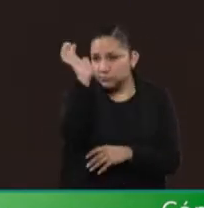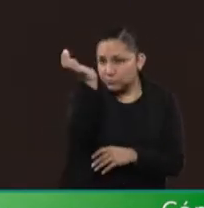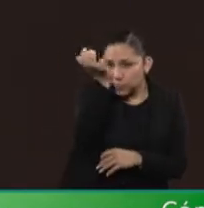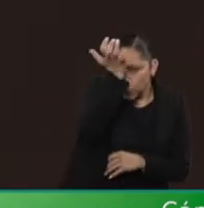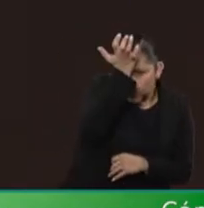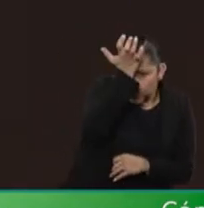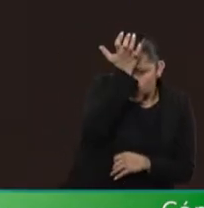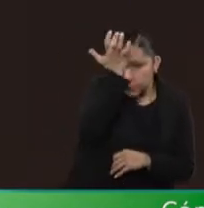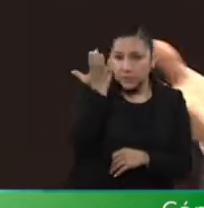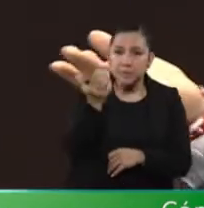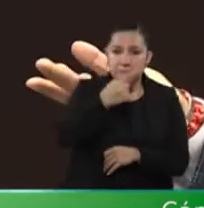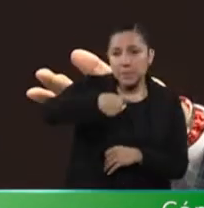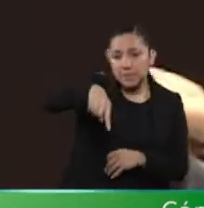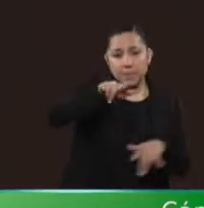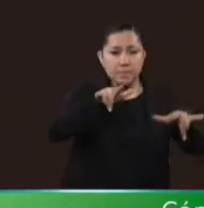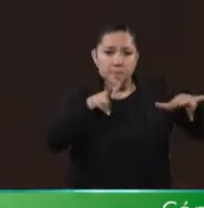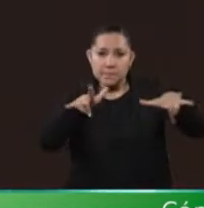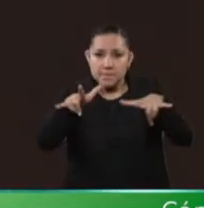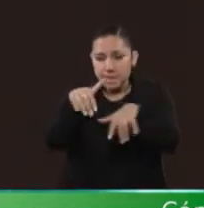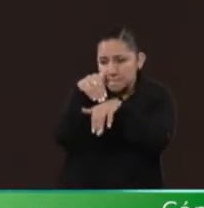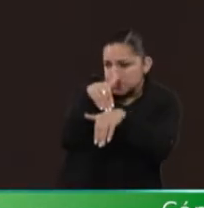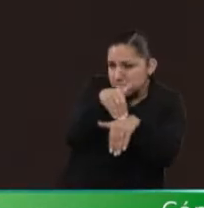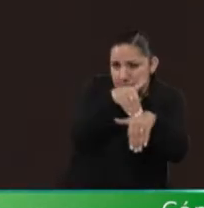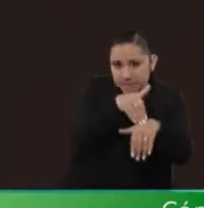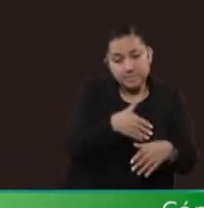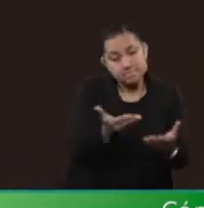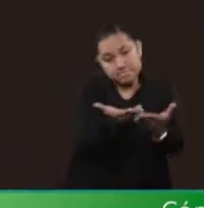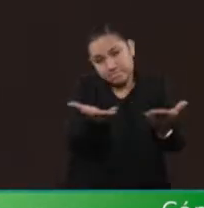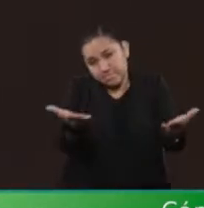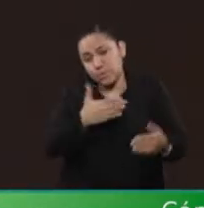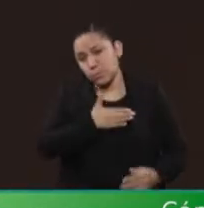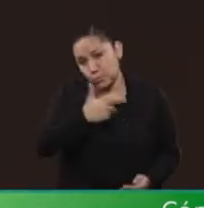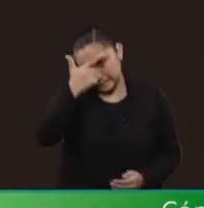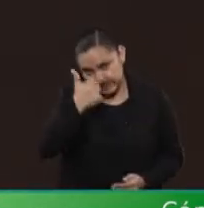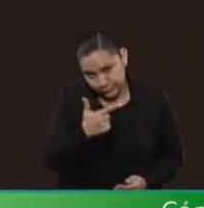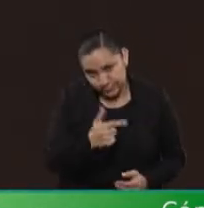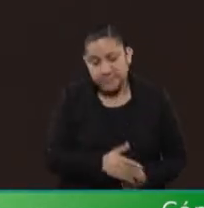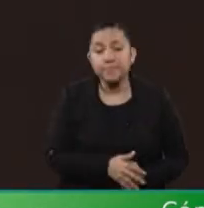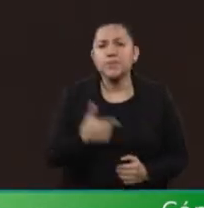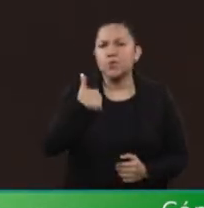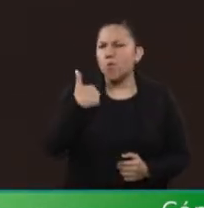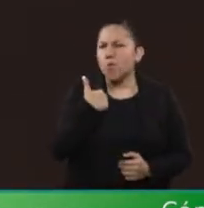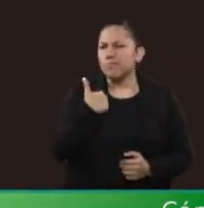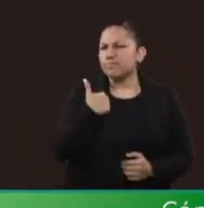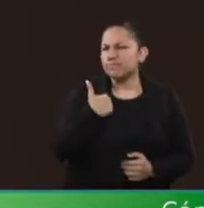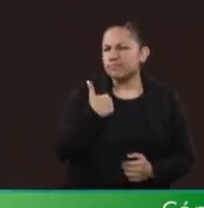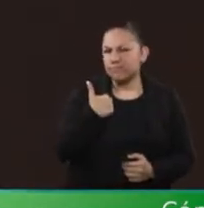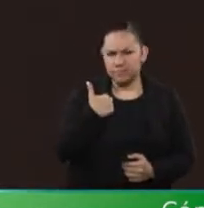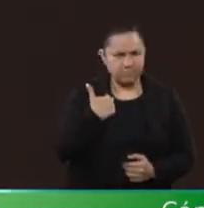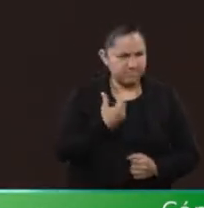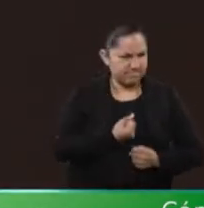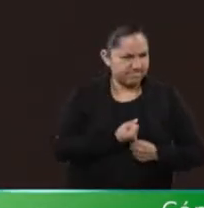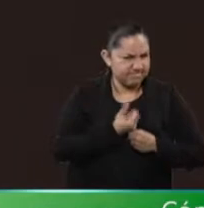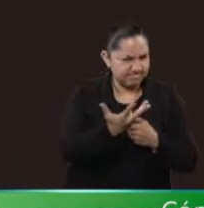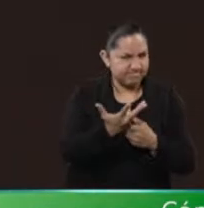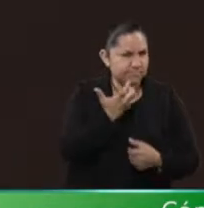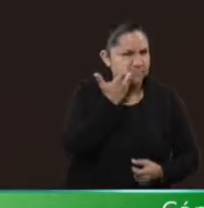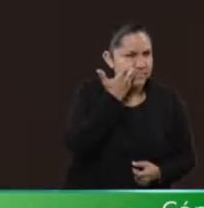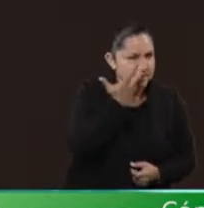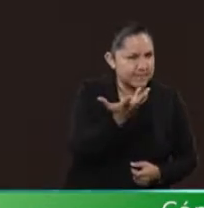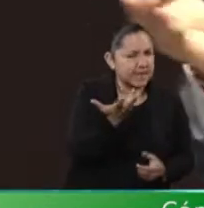todos. Quiero decirles que como ustedes están acostumbrados a las consultas populares,